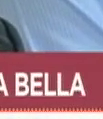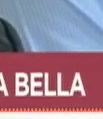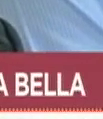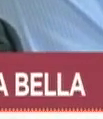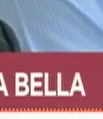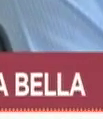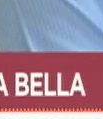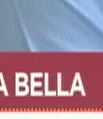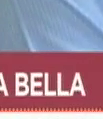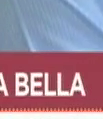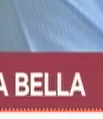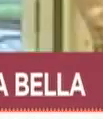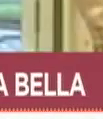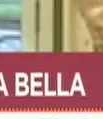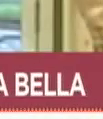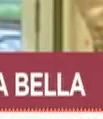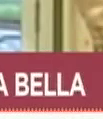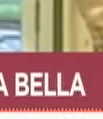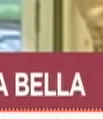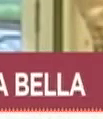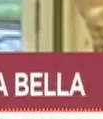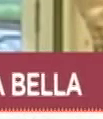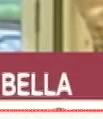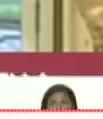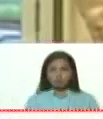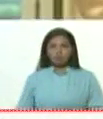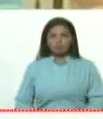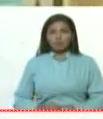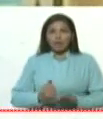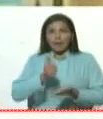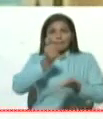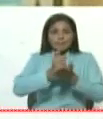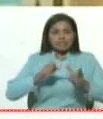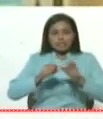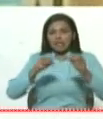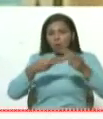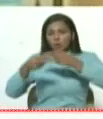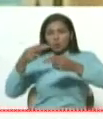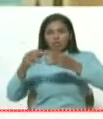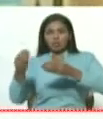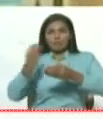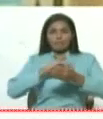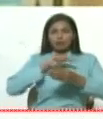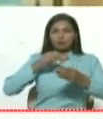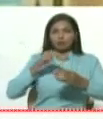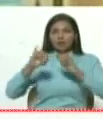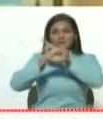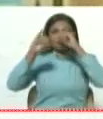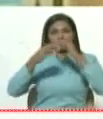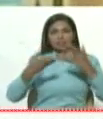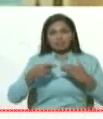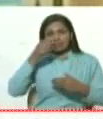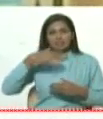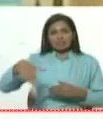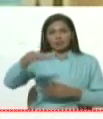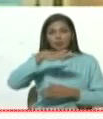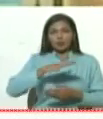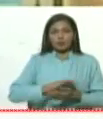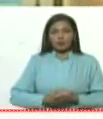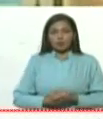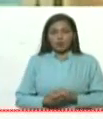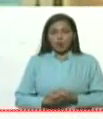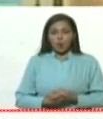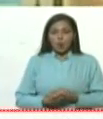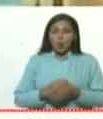enseñó nuestro comandante Chávez. Amén, amén, así sea. Construir el vivir viviendo, la felicidad de un pueblo, una